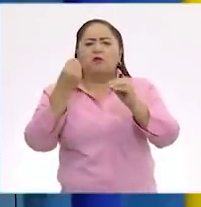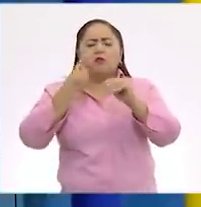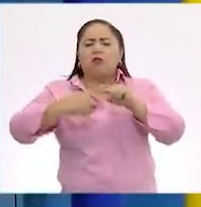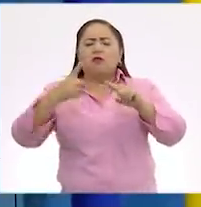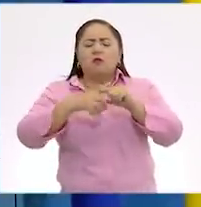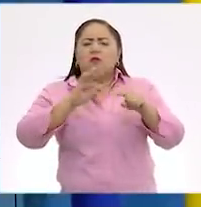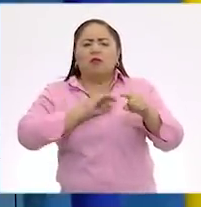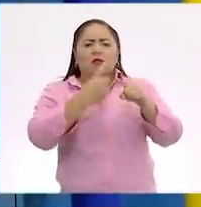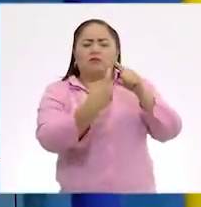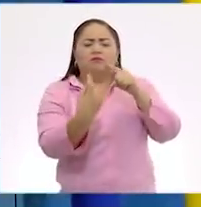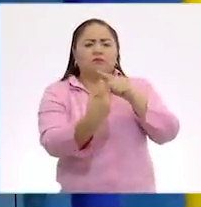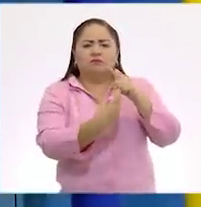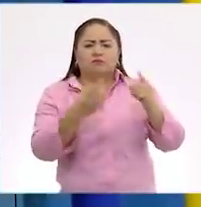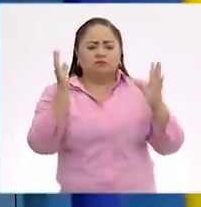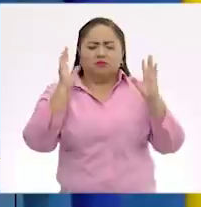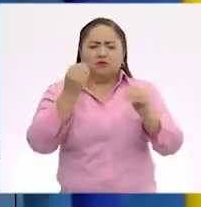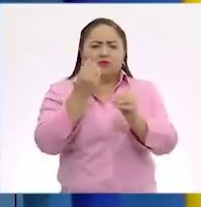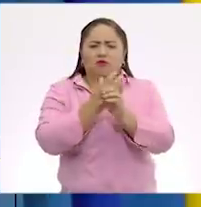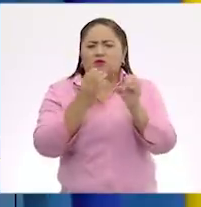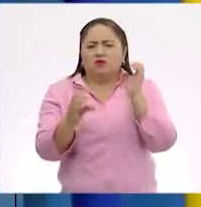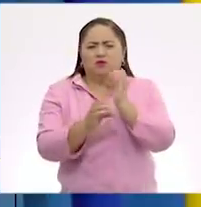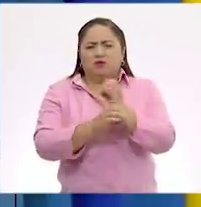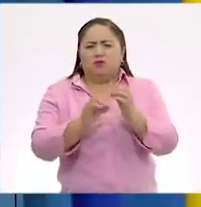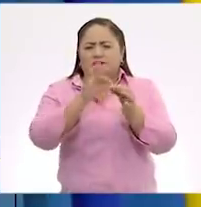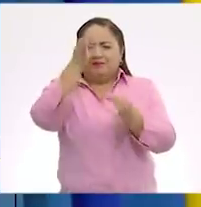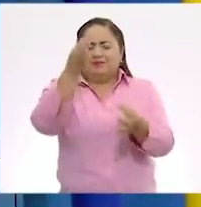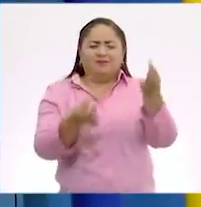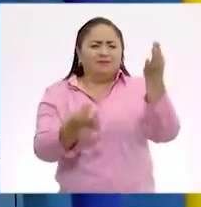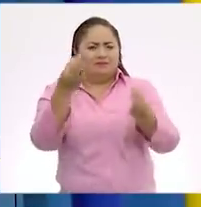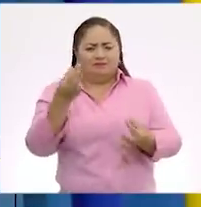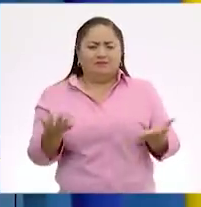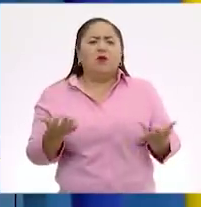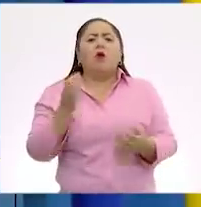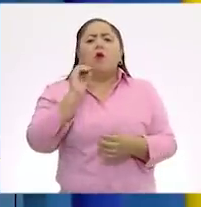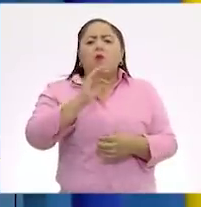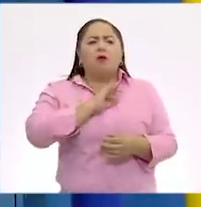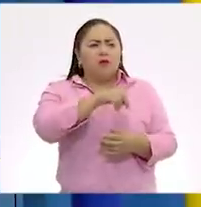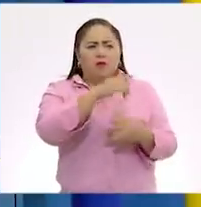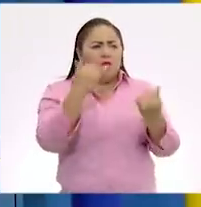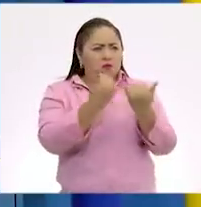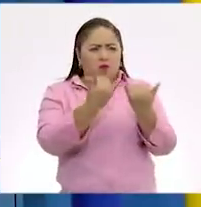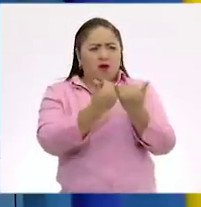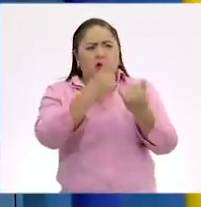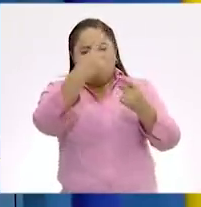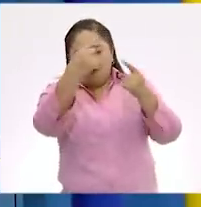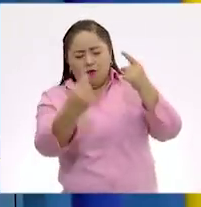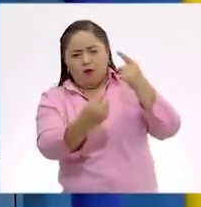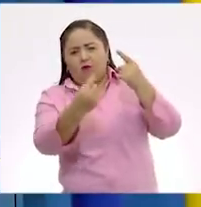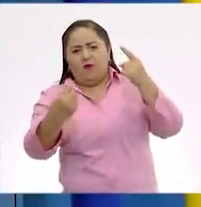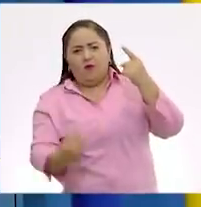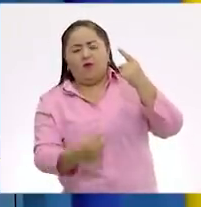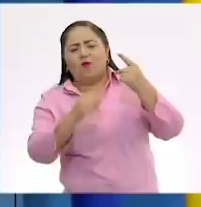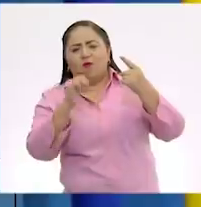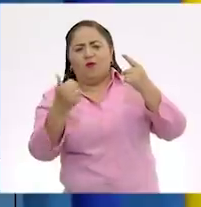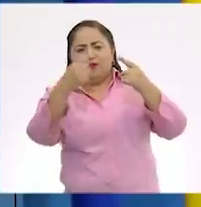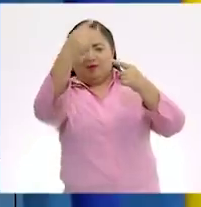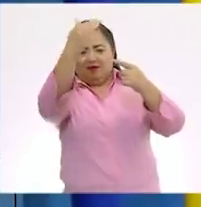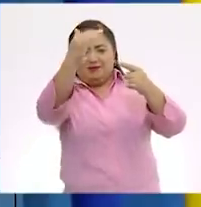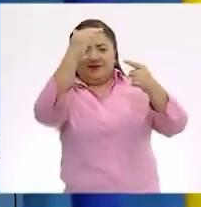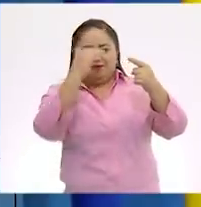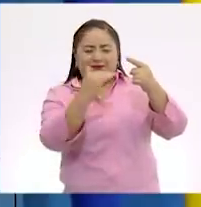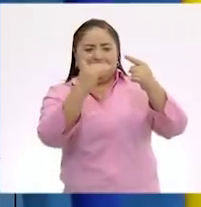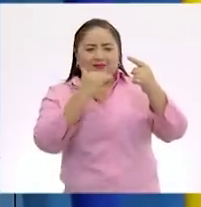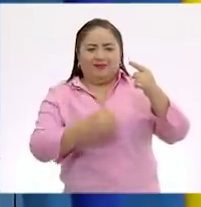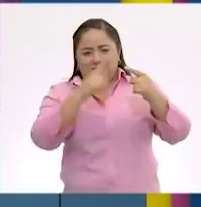objetos que podamos... indefinido de estarle colgando, ¿verdad? Sí, incluso podemos repetir eso mismo y hacerle otro renglón